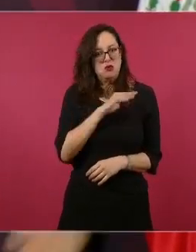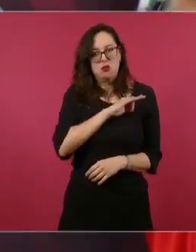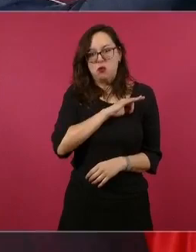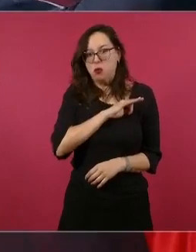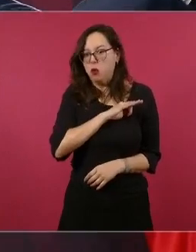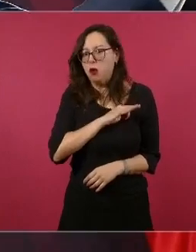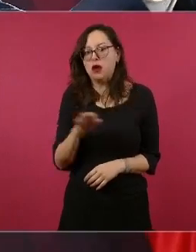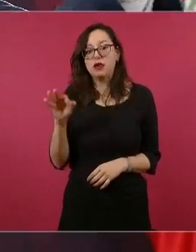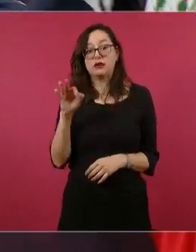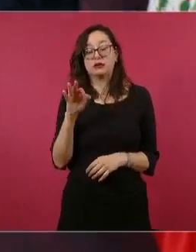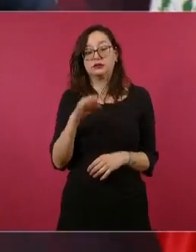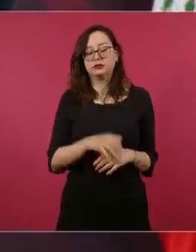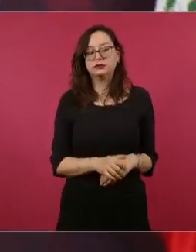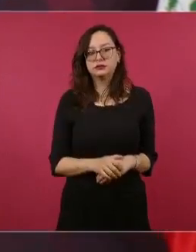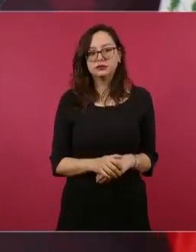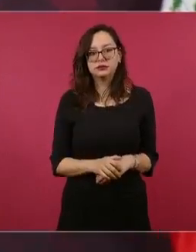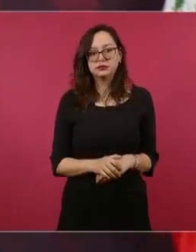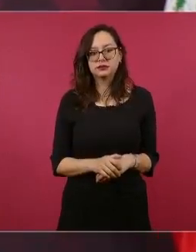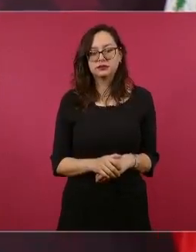y ahí también